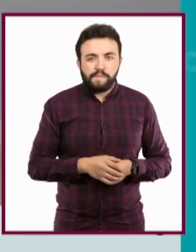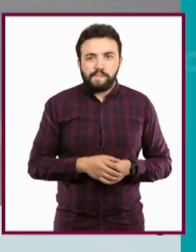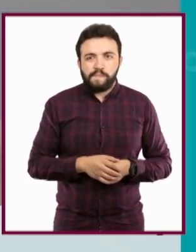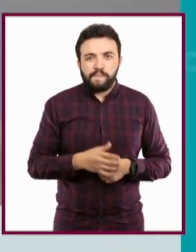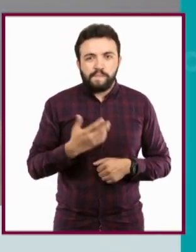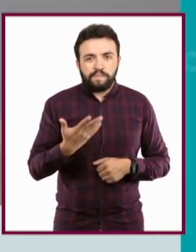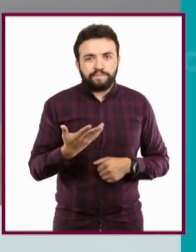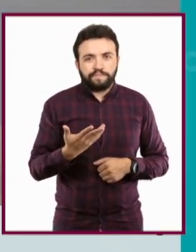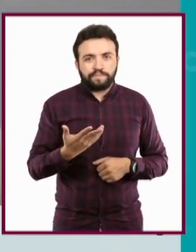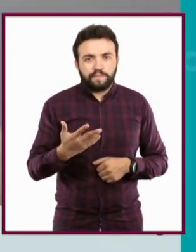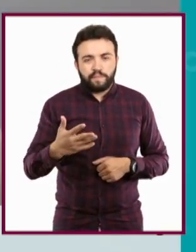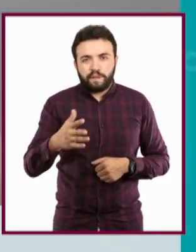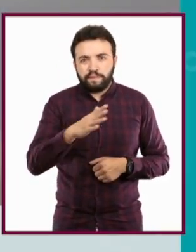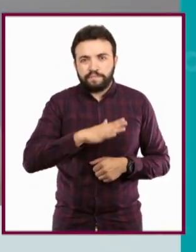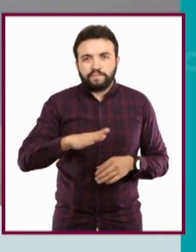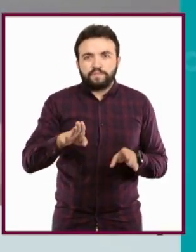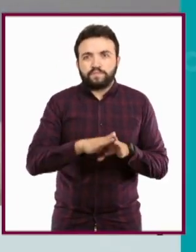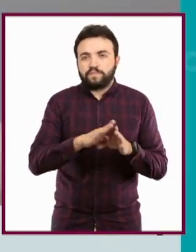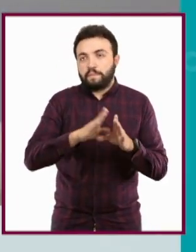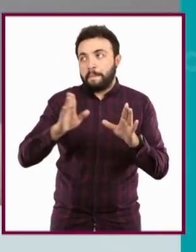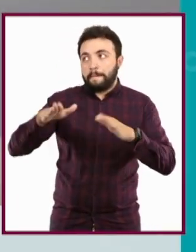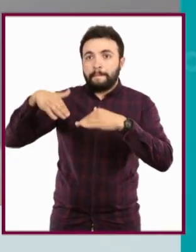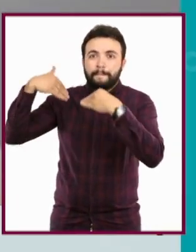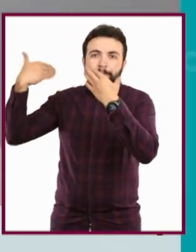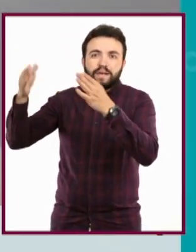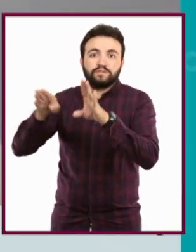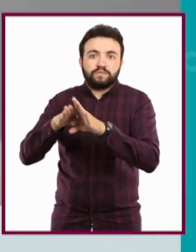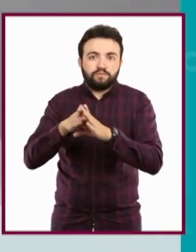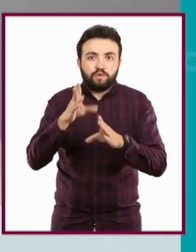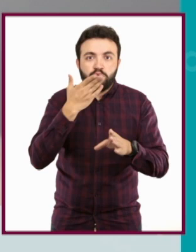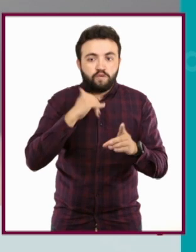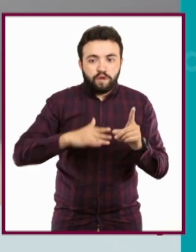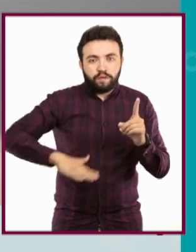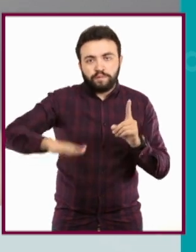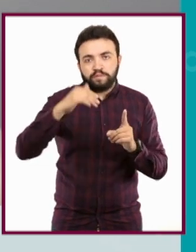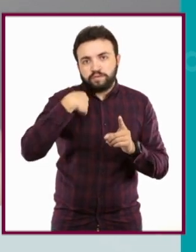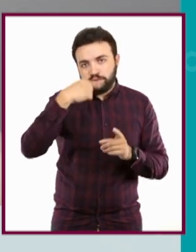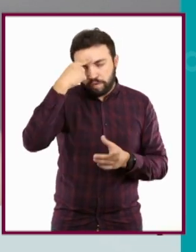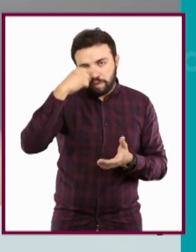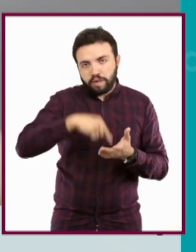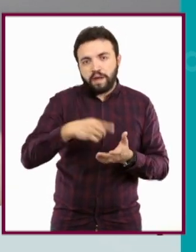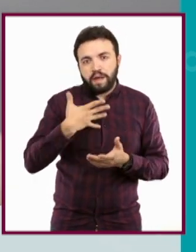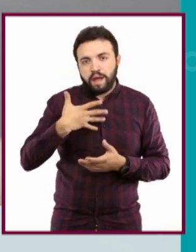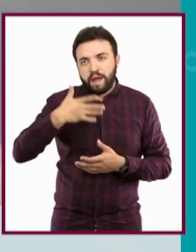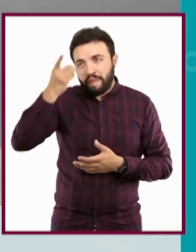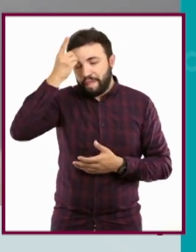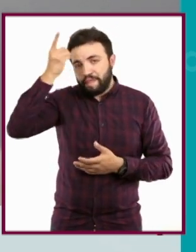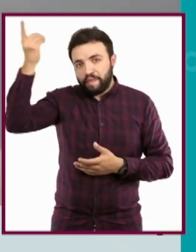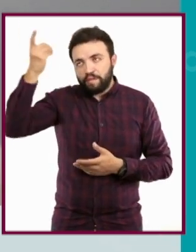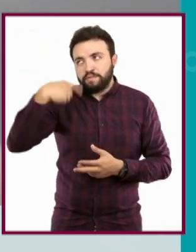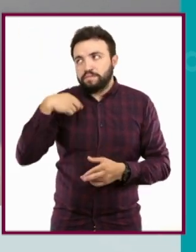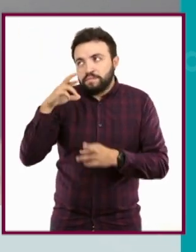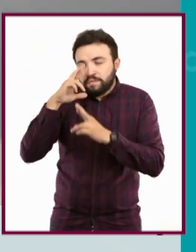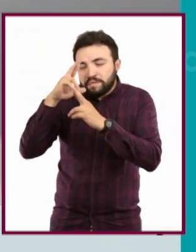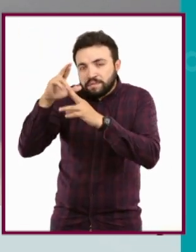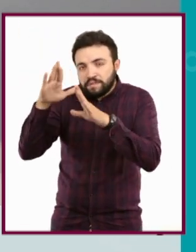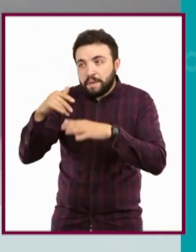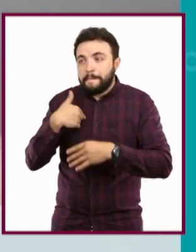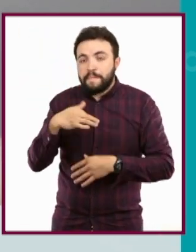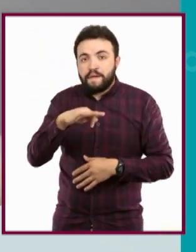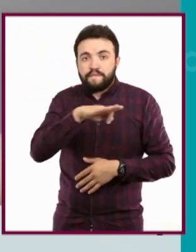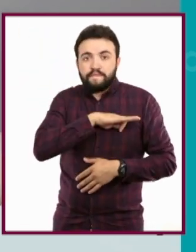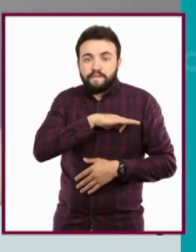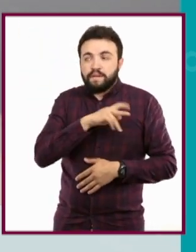En base a algo más allá de lo terrenal, yo considero que existe Dios y considero que mi fe hacia